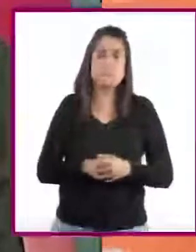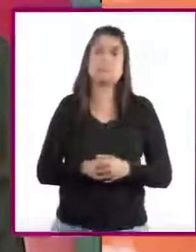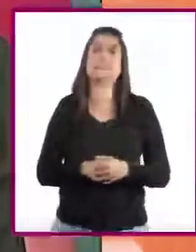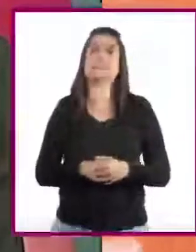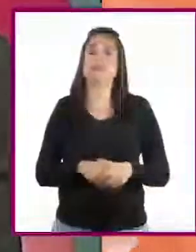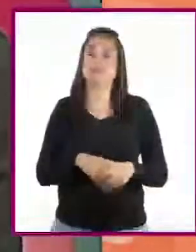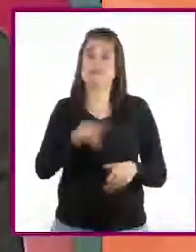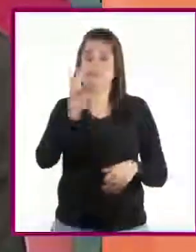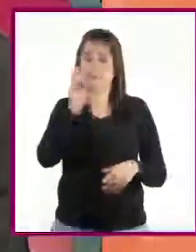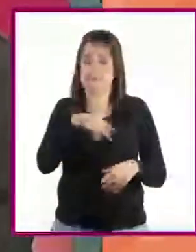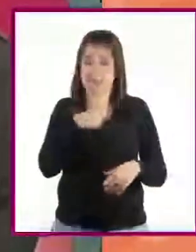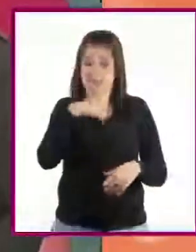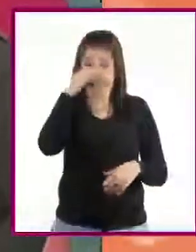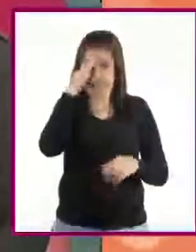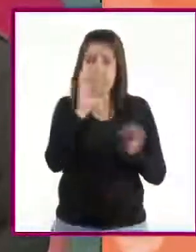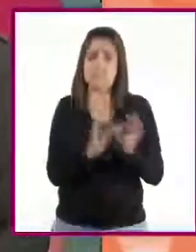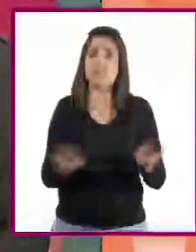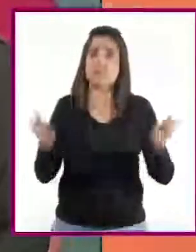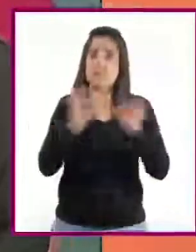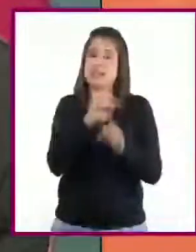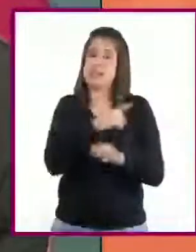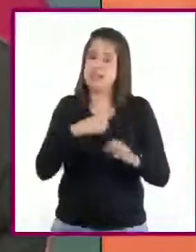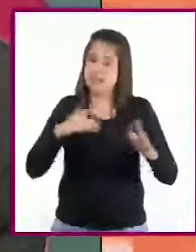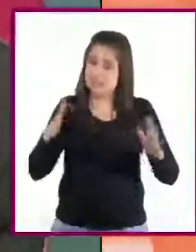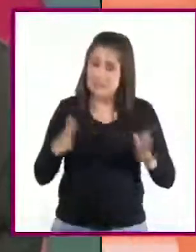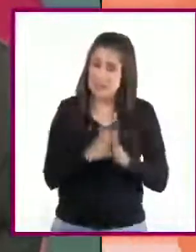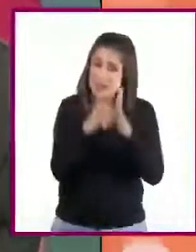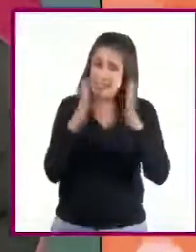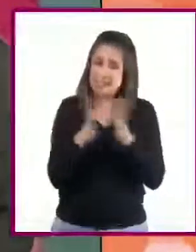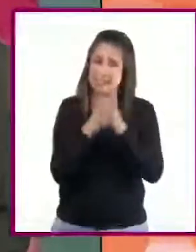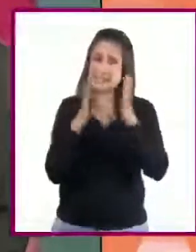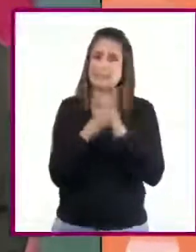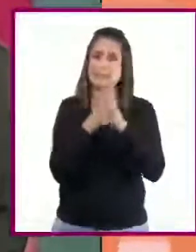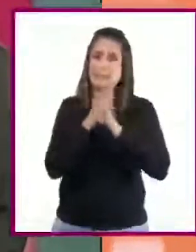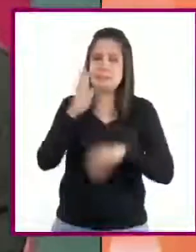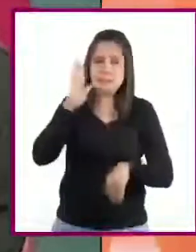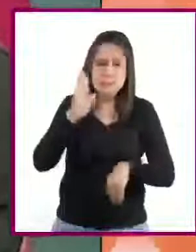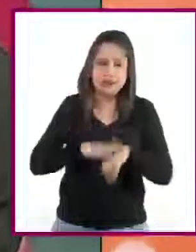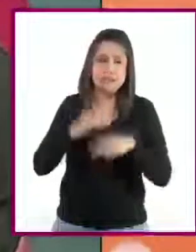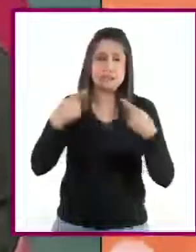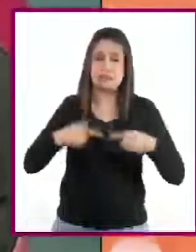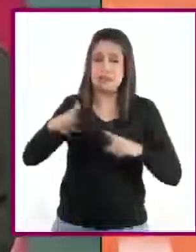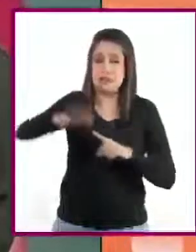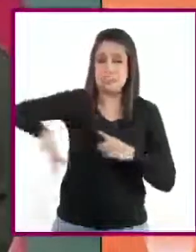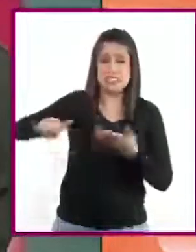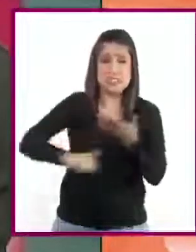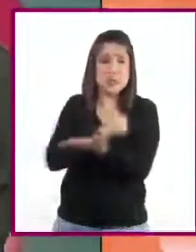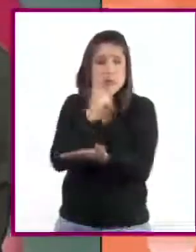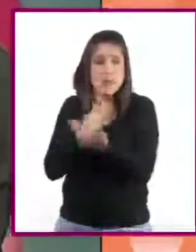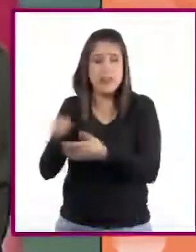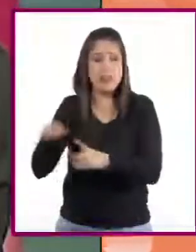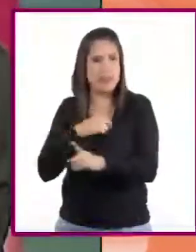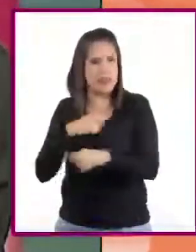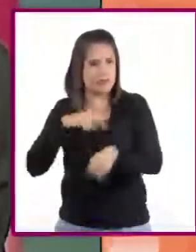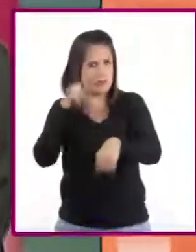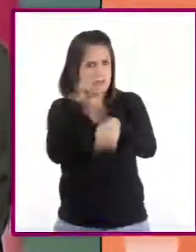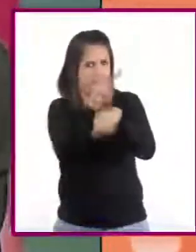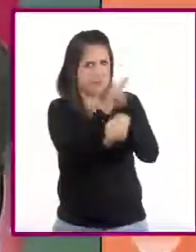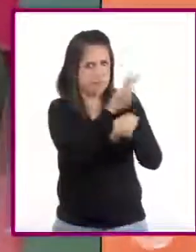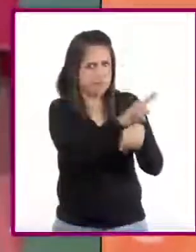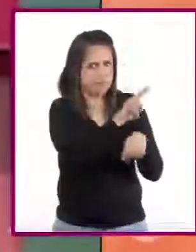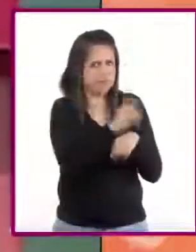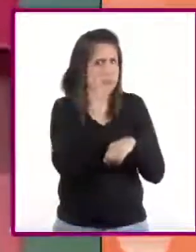muy importante incrementar la participación de tal manera que la ciudadanía vigile cada vez más de